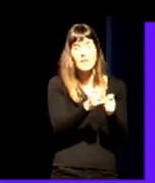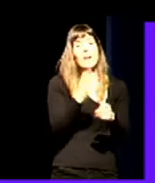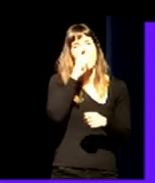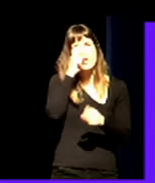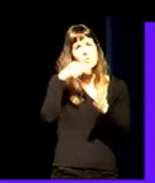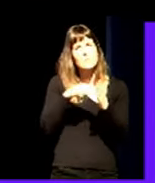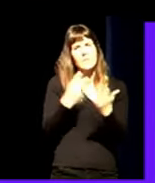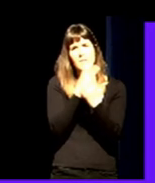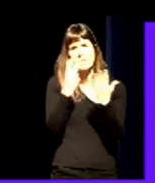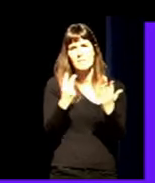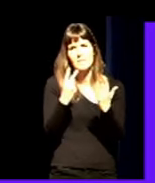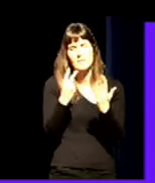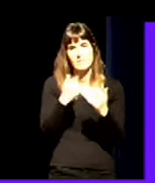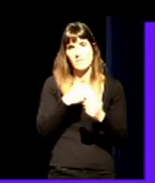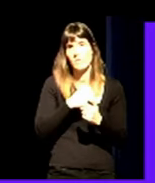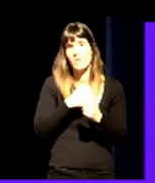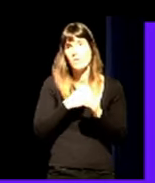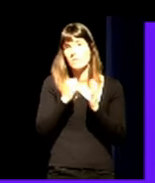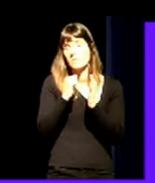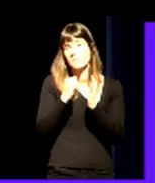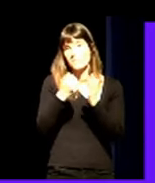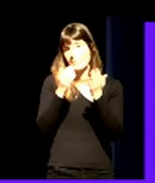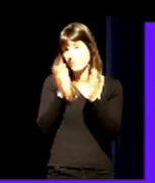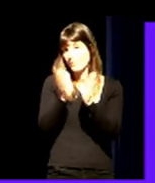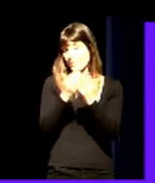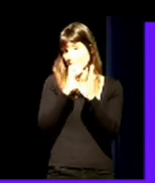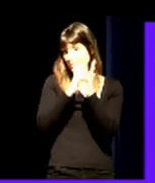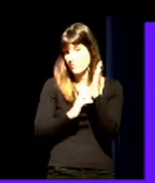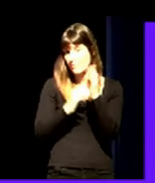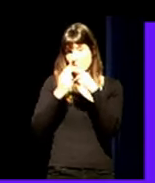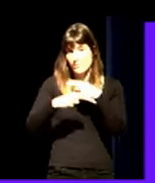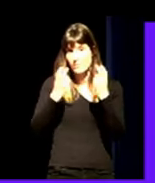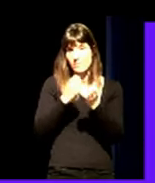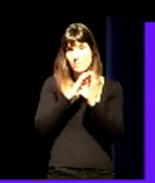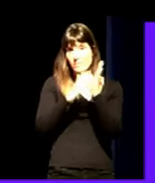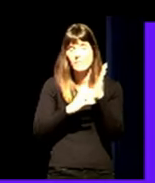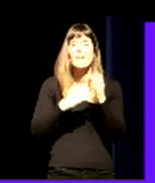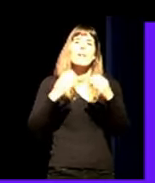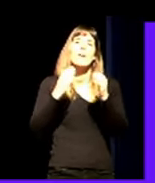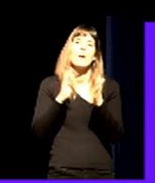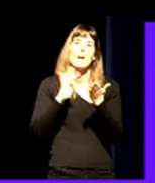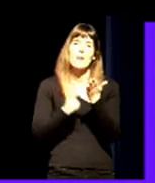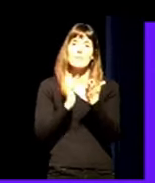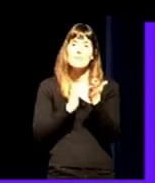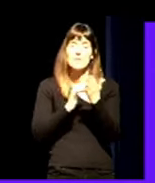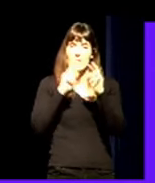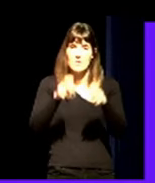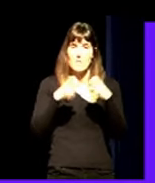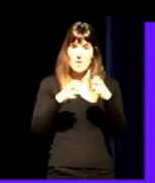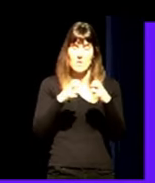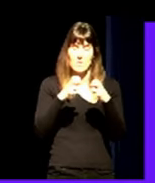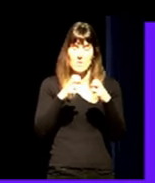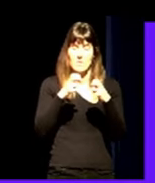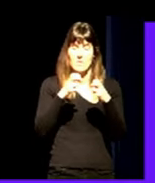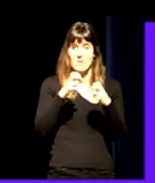2017 publiqué un artículo que podéis encontrar en la revista de innovación educativa de la Universidad de Santiago de